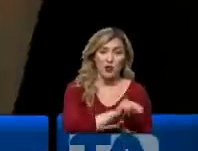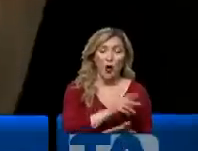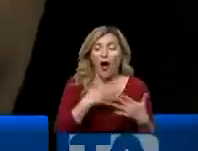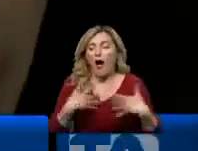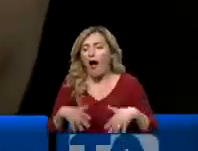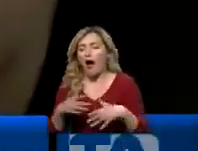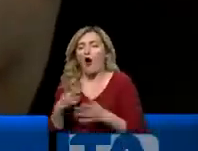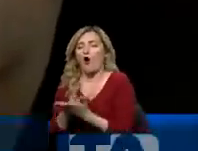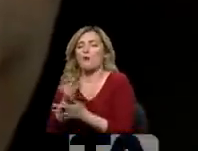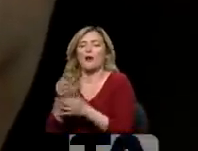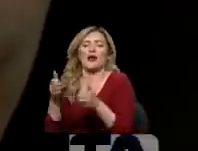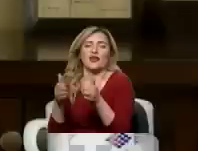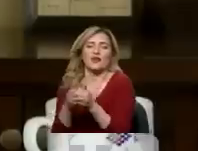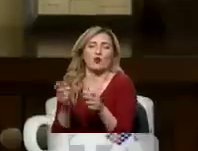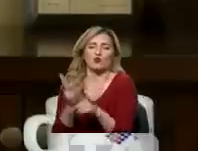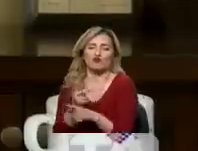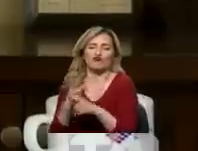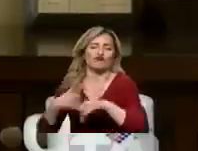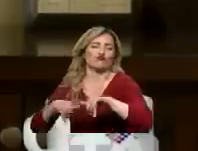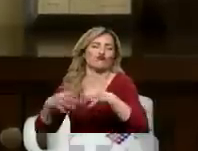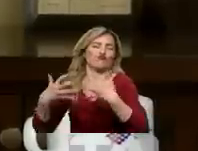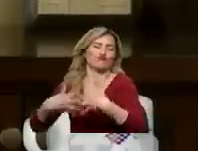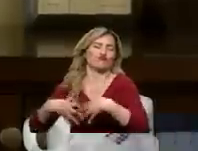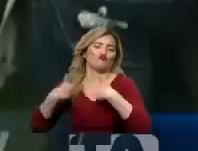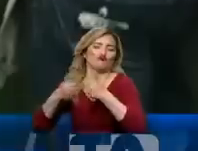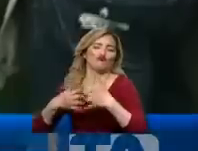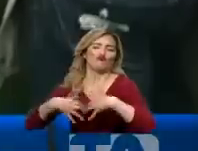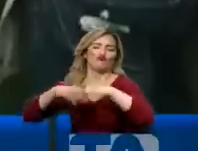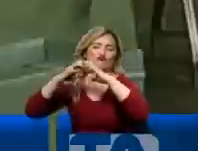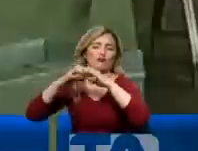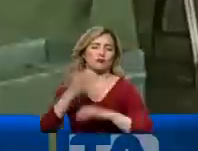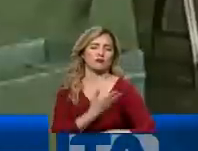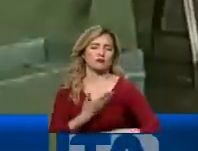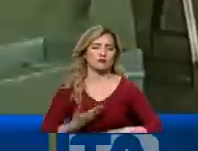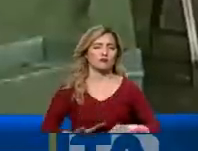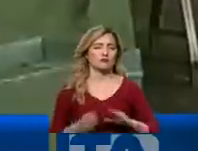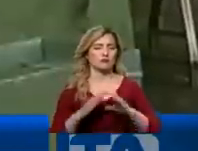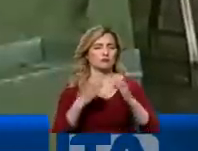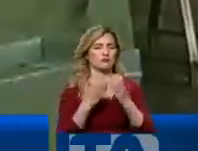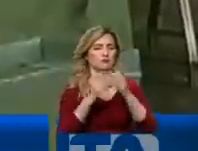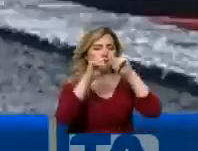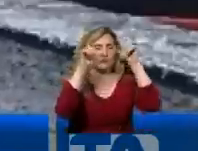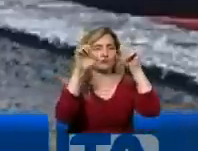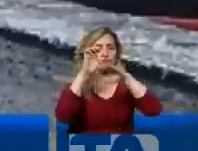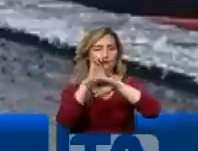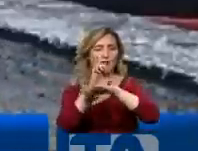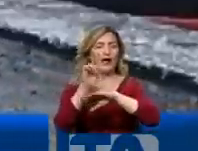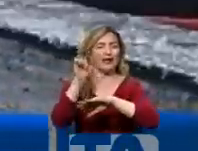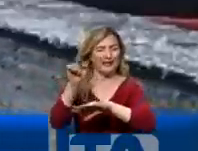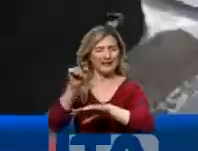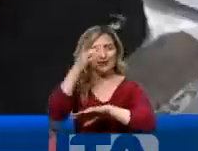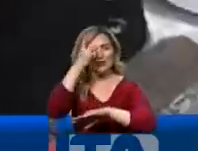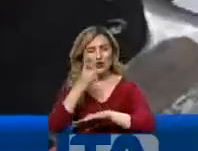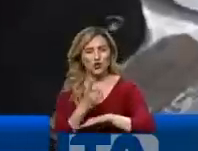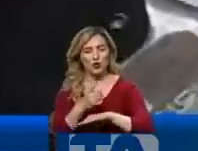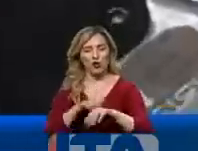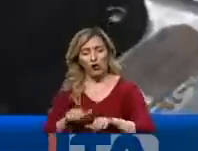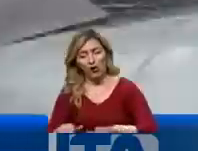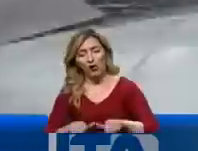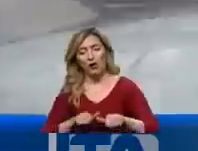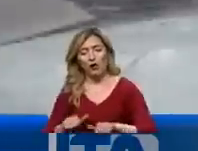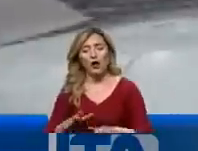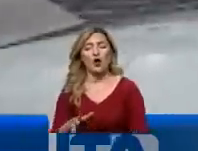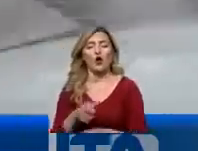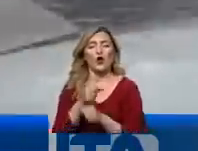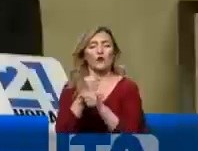productivos? Además, según el presidente del Comité Empresarial Ecuatoriano, esta medida evitará la tramitología y ayudará a recuperar las operaciones de